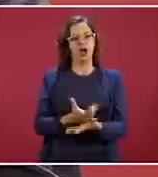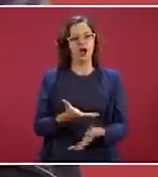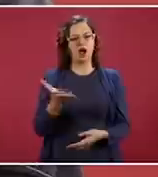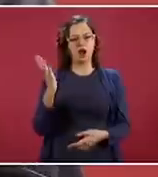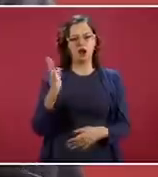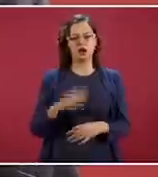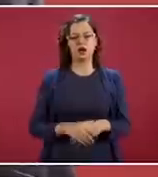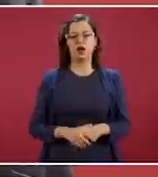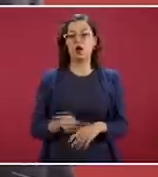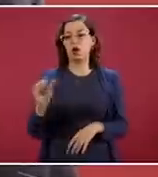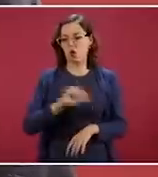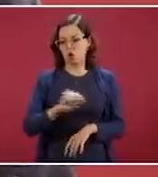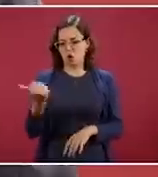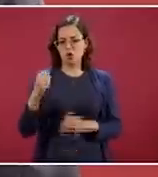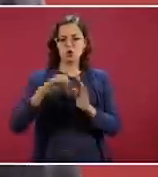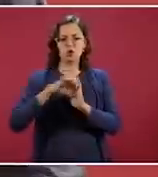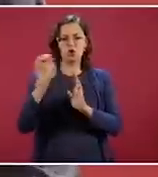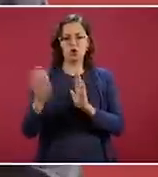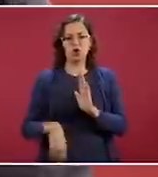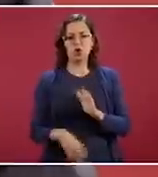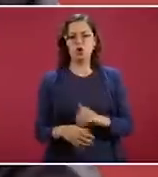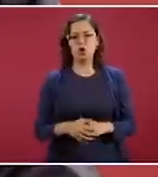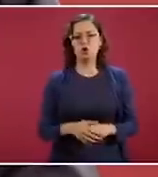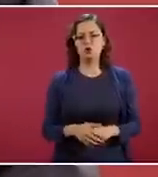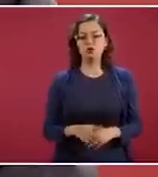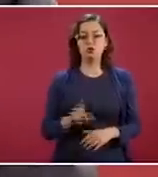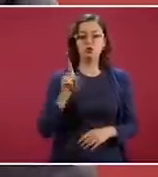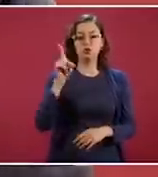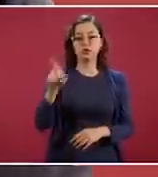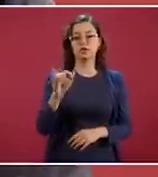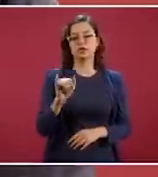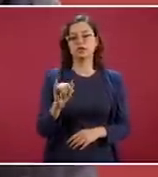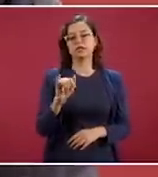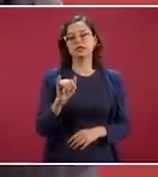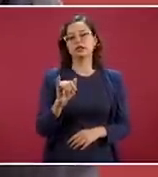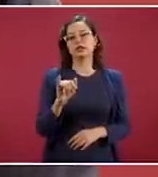El hospital de Iztapaluca